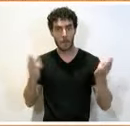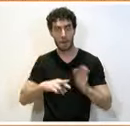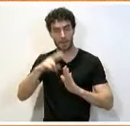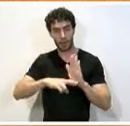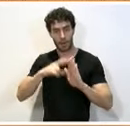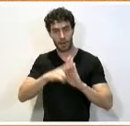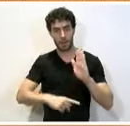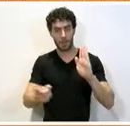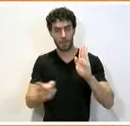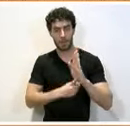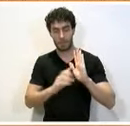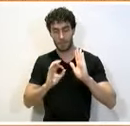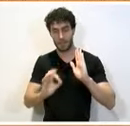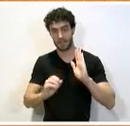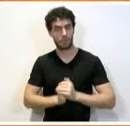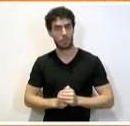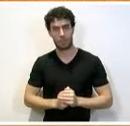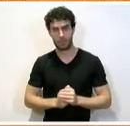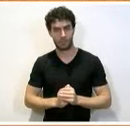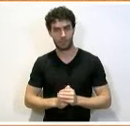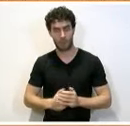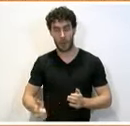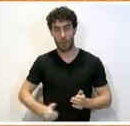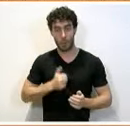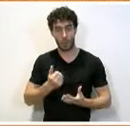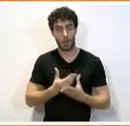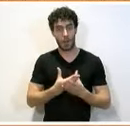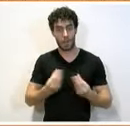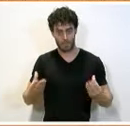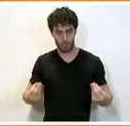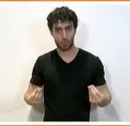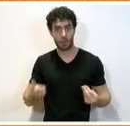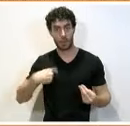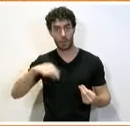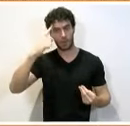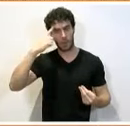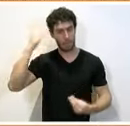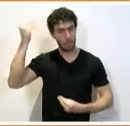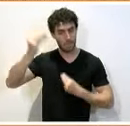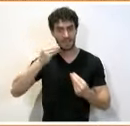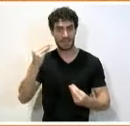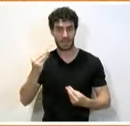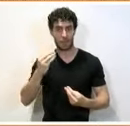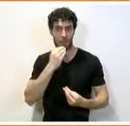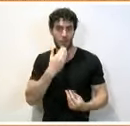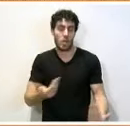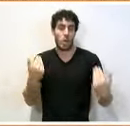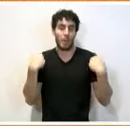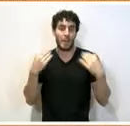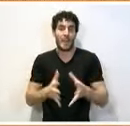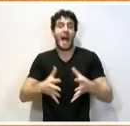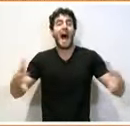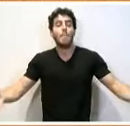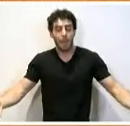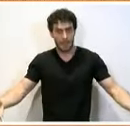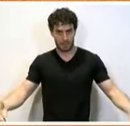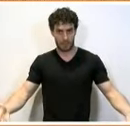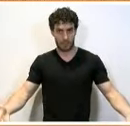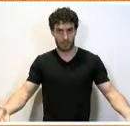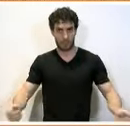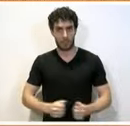el reglamento de la Cámara. Son muchas las ocasiones en las que entendemos que, siendo competencias muy amplias, pues como manera